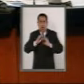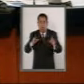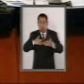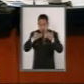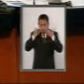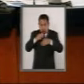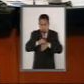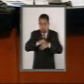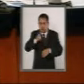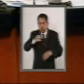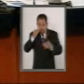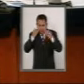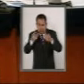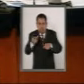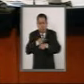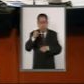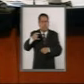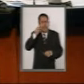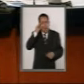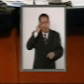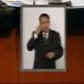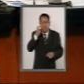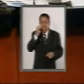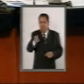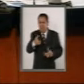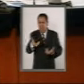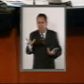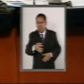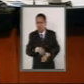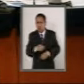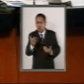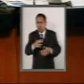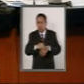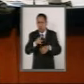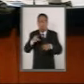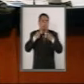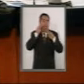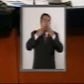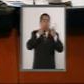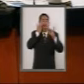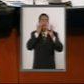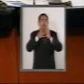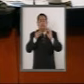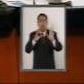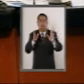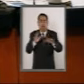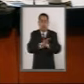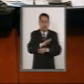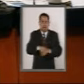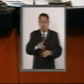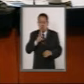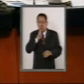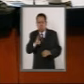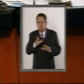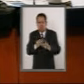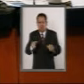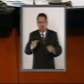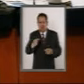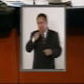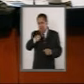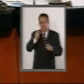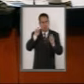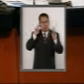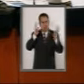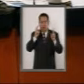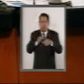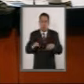consta de lo que está sucediendo en Campeche. Esos son hechos, no demagogia, que creo que no resuelve un tema